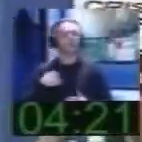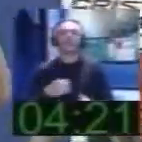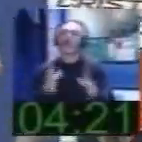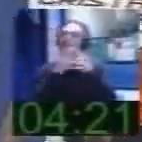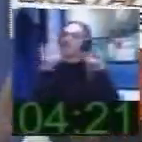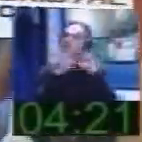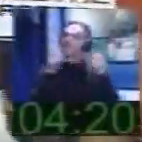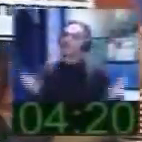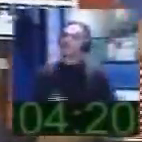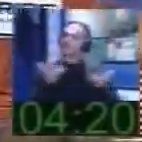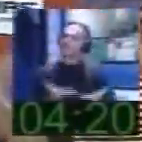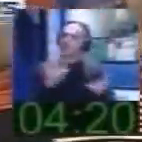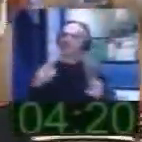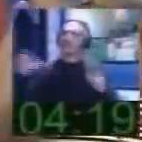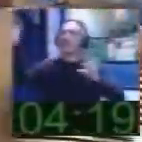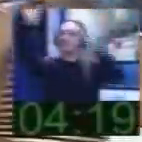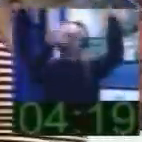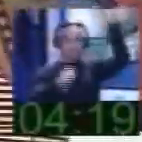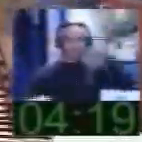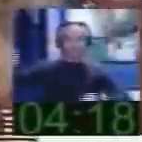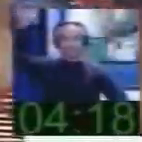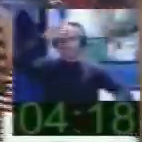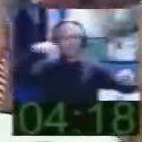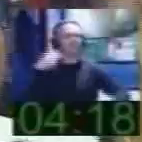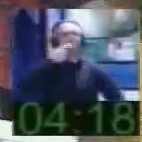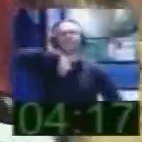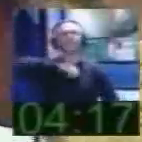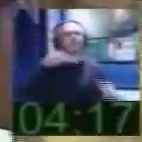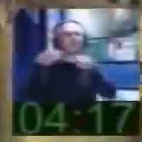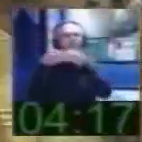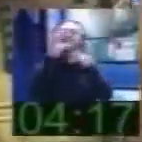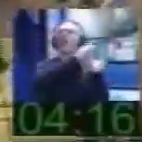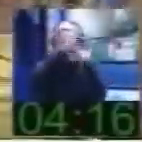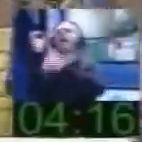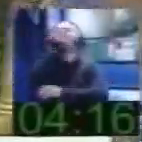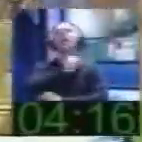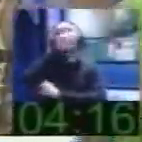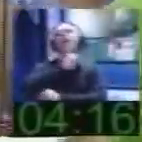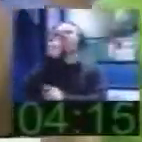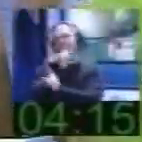Apostaremos para que este año sea